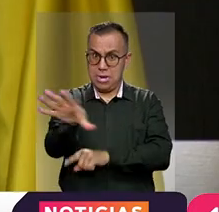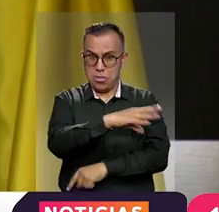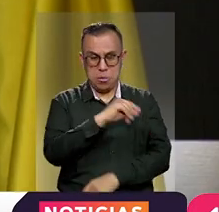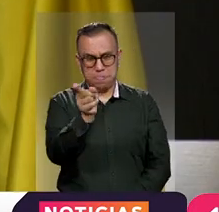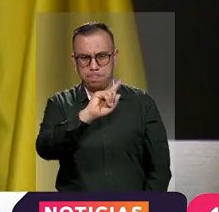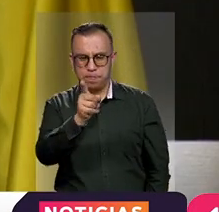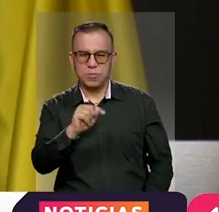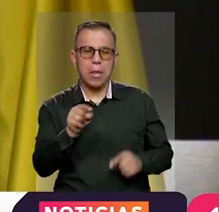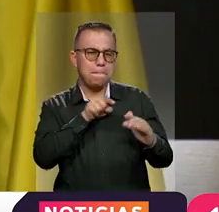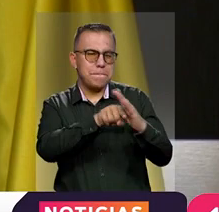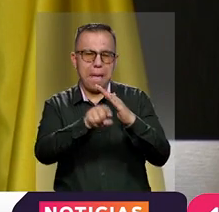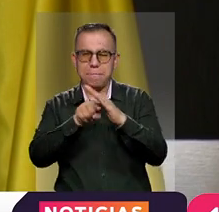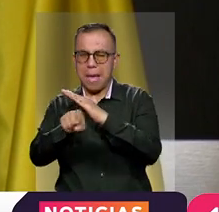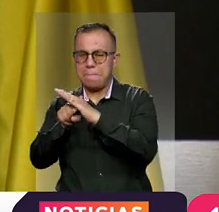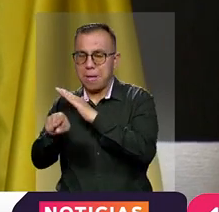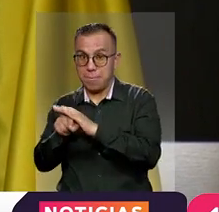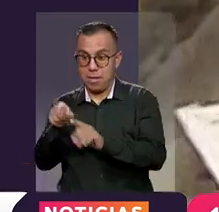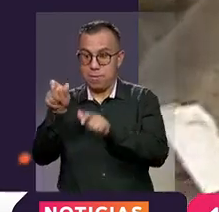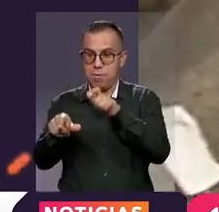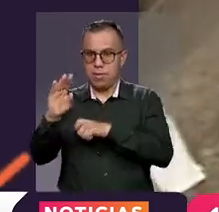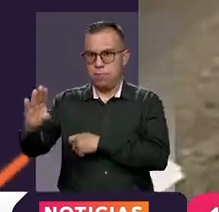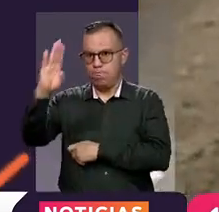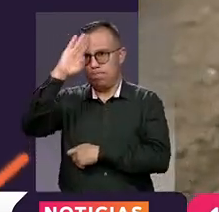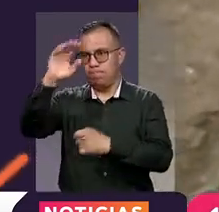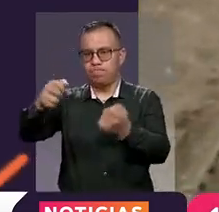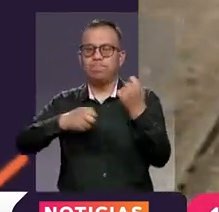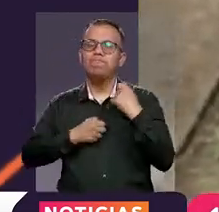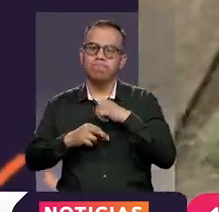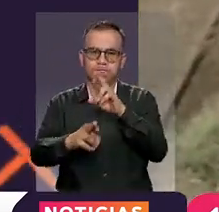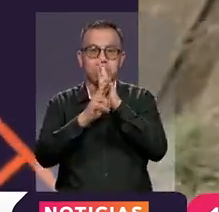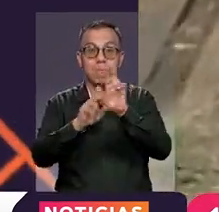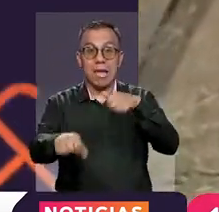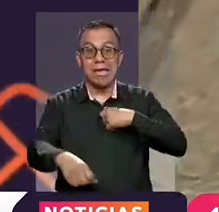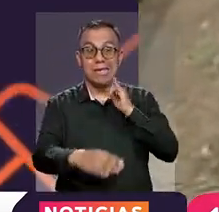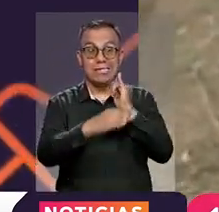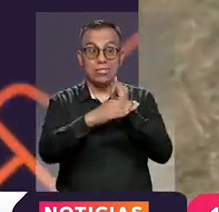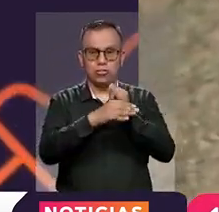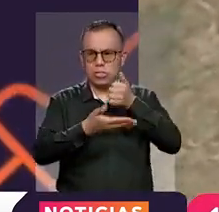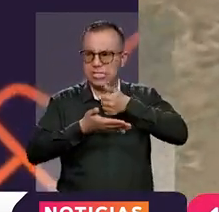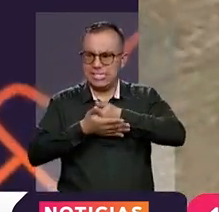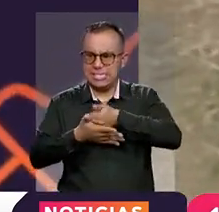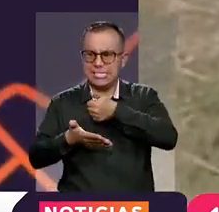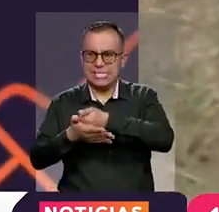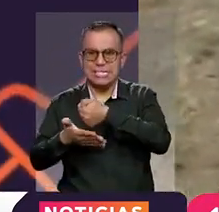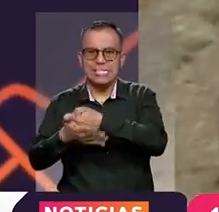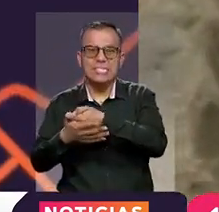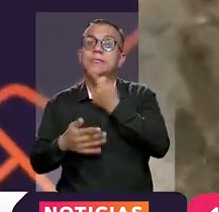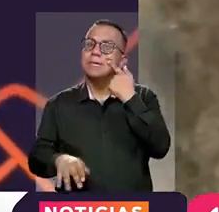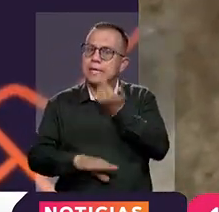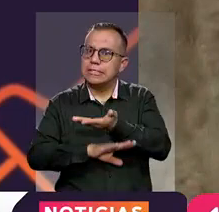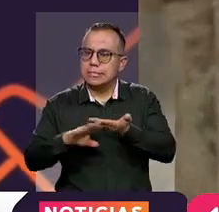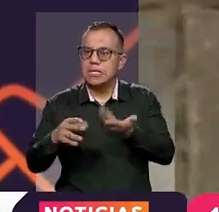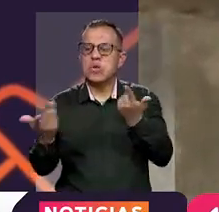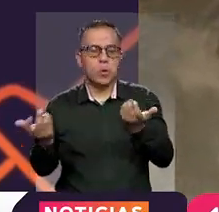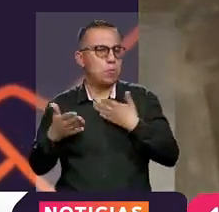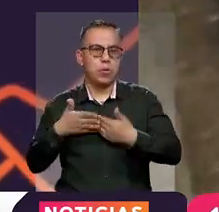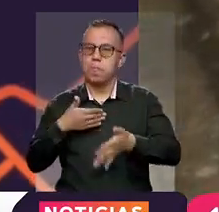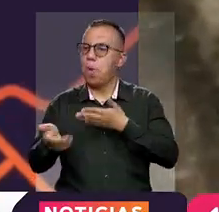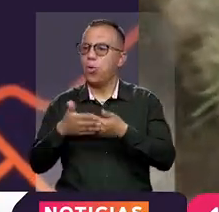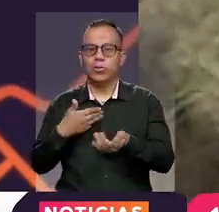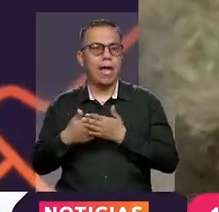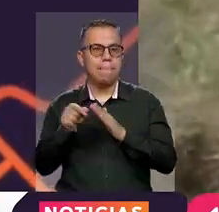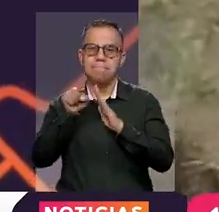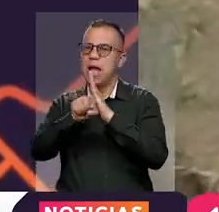que los asesinatos cometidos por los militares respondieron a la presión institucional en la que se les exigía bajas a como diera